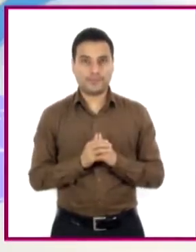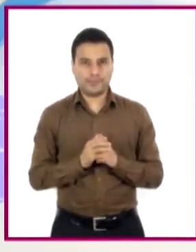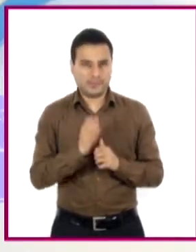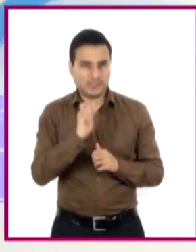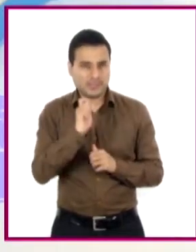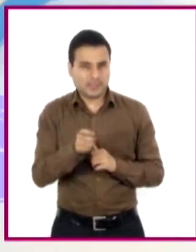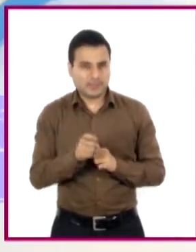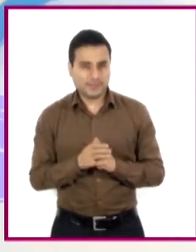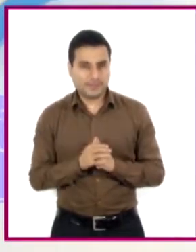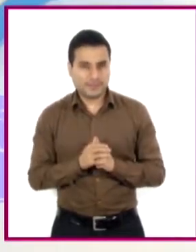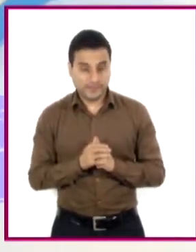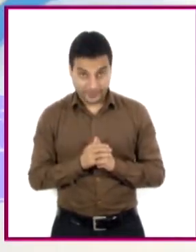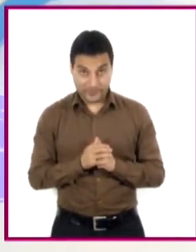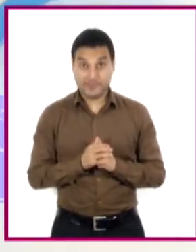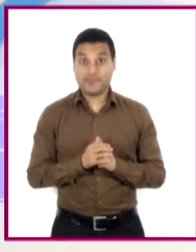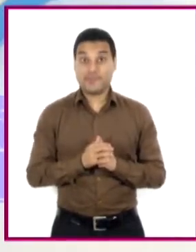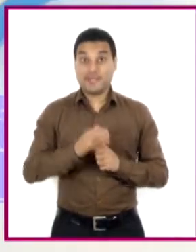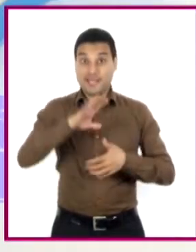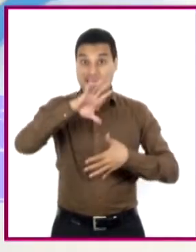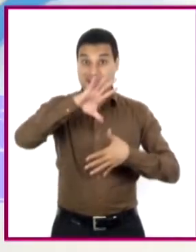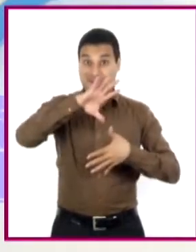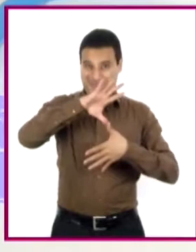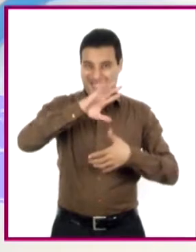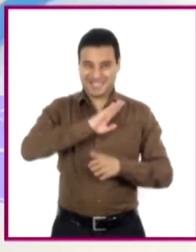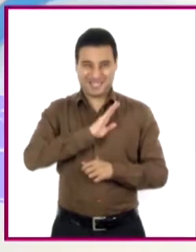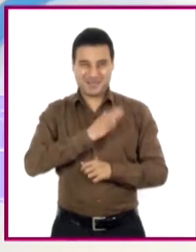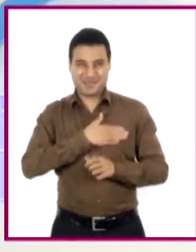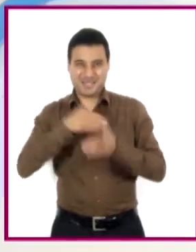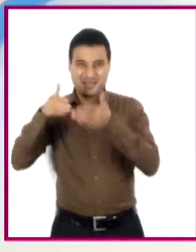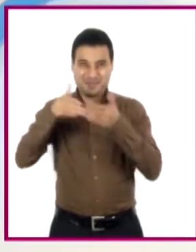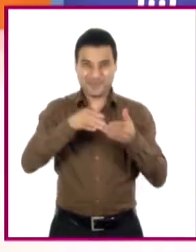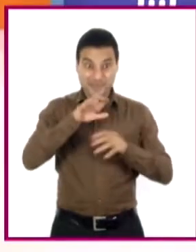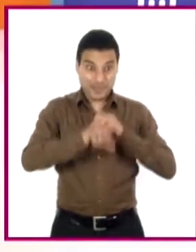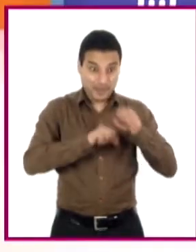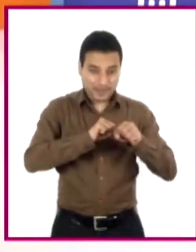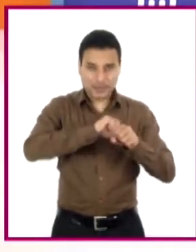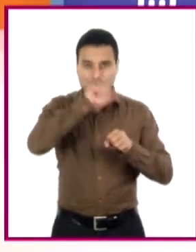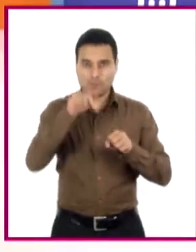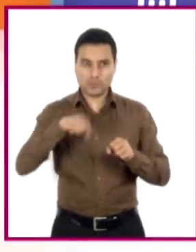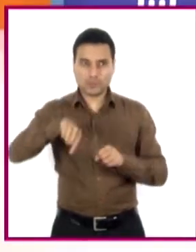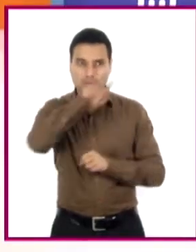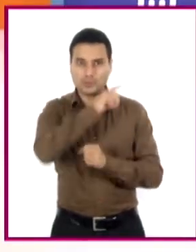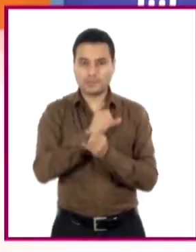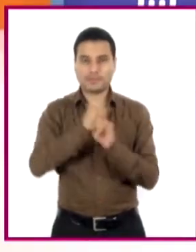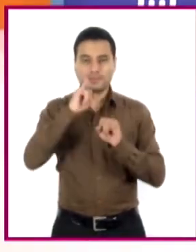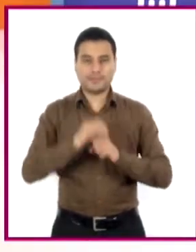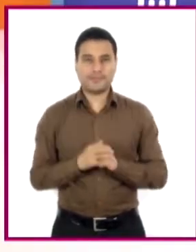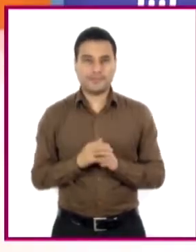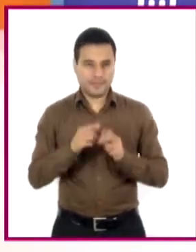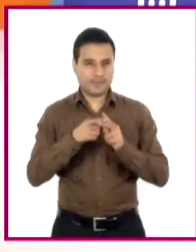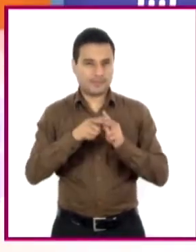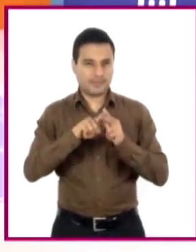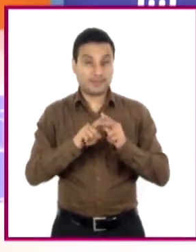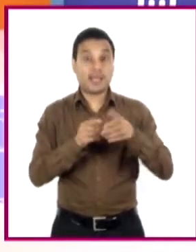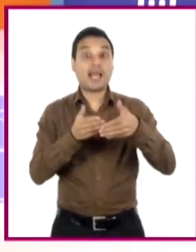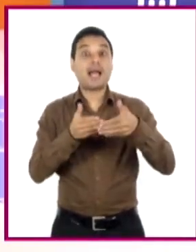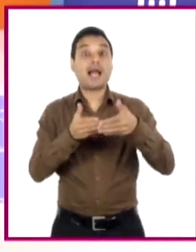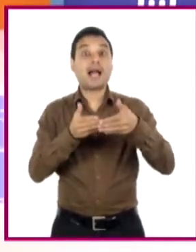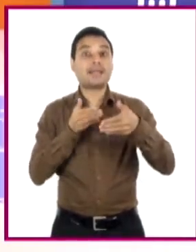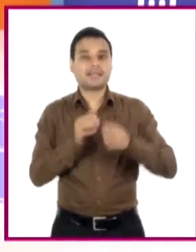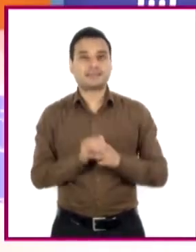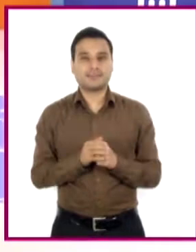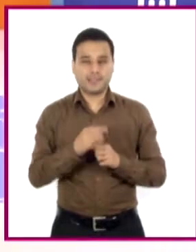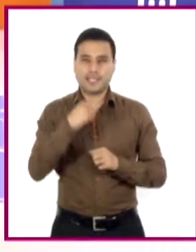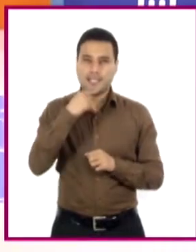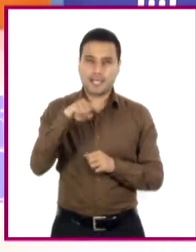independencia de las colonias de España en América. Empecemos. Antes de iniciar, los invito a preparar